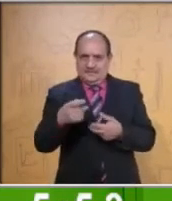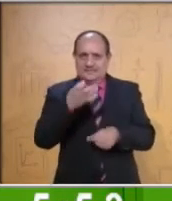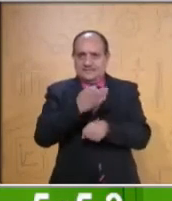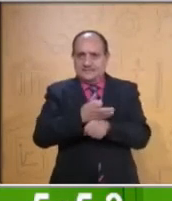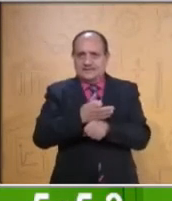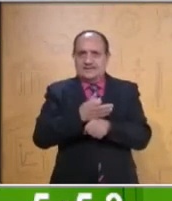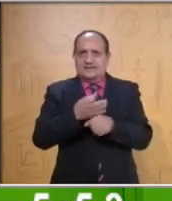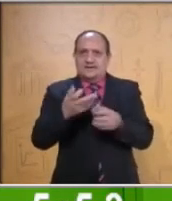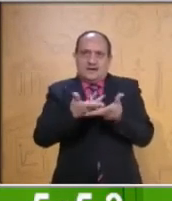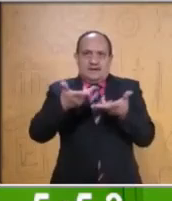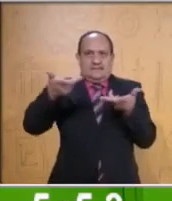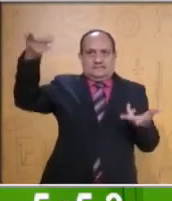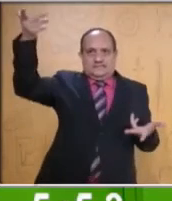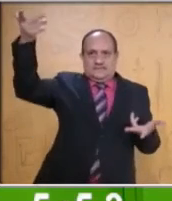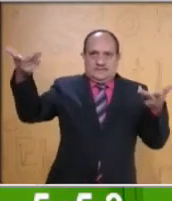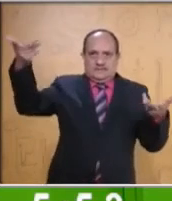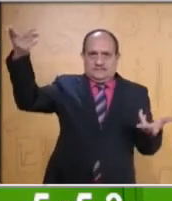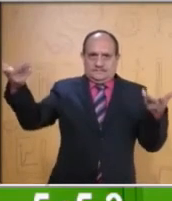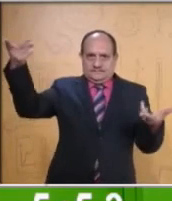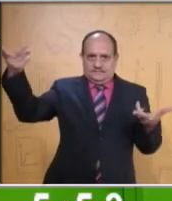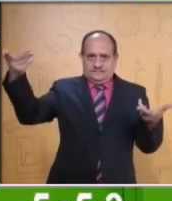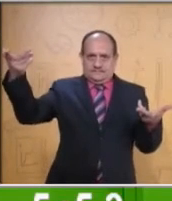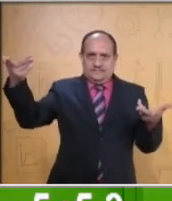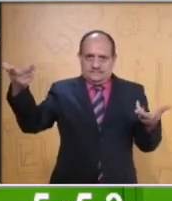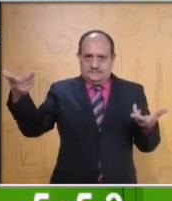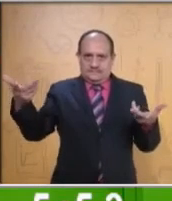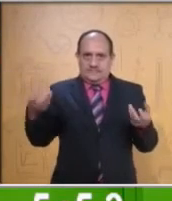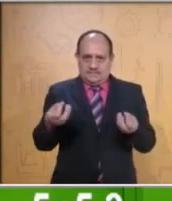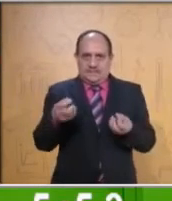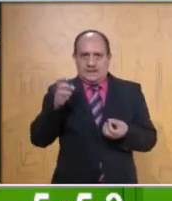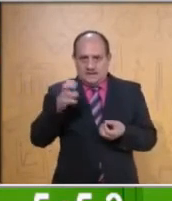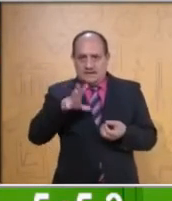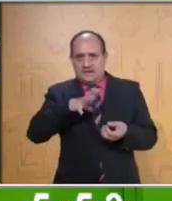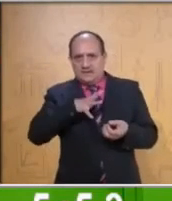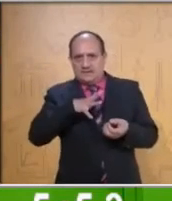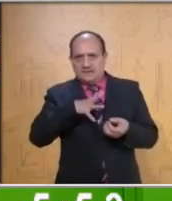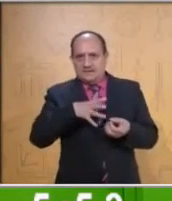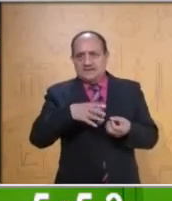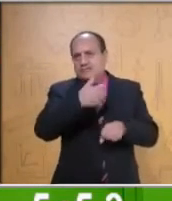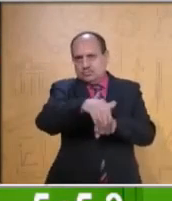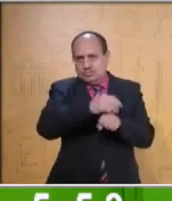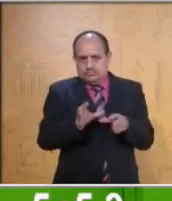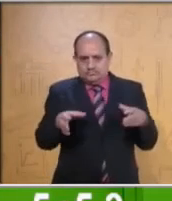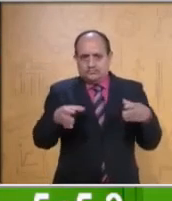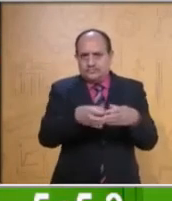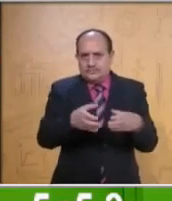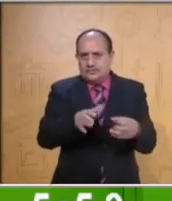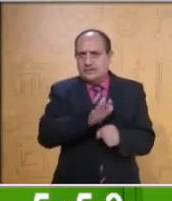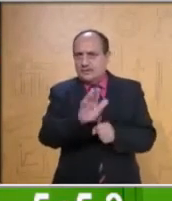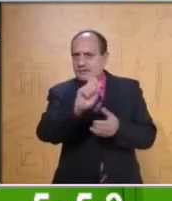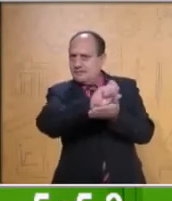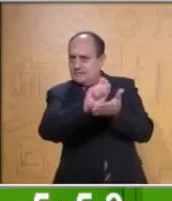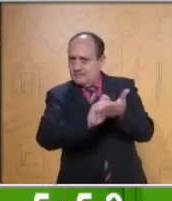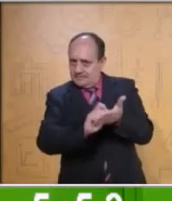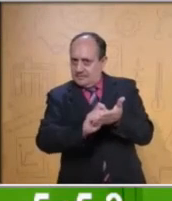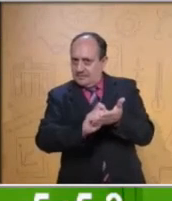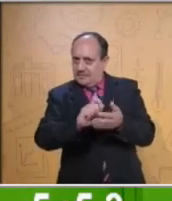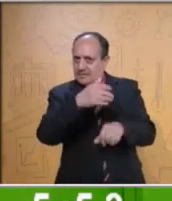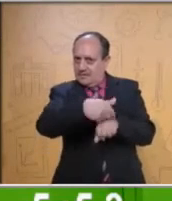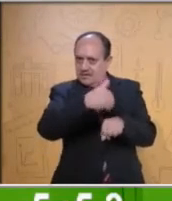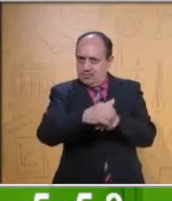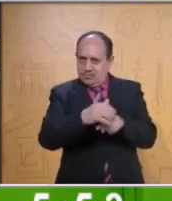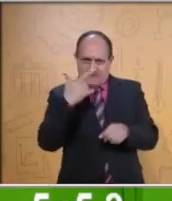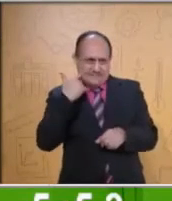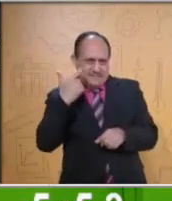que están en el extremo, los que están en la orilla. Ahí tengo yo entonces todos los datos. Aquí no estoy poniendo el dato atípico, aquí